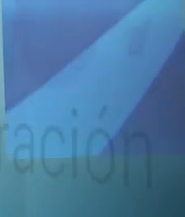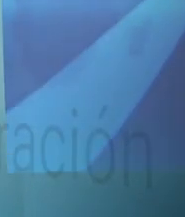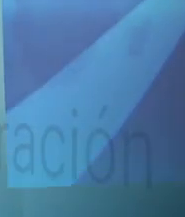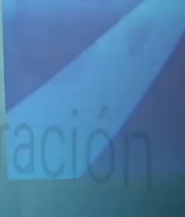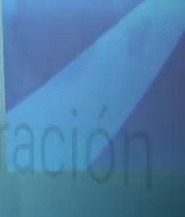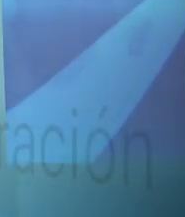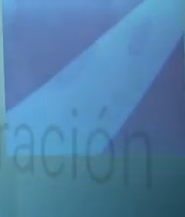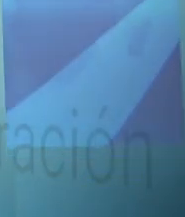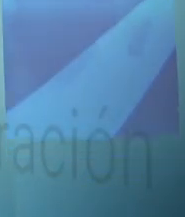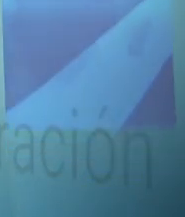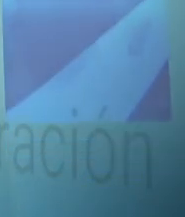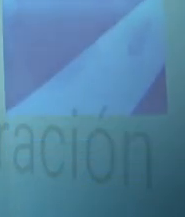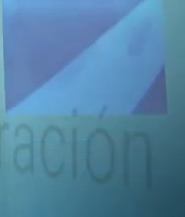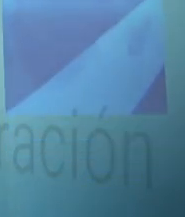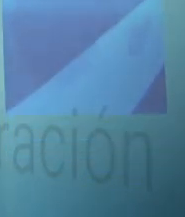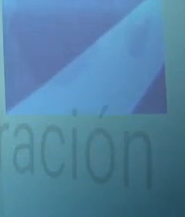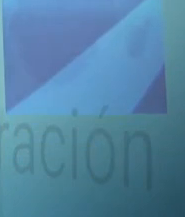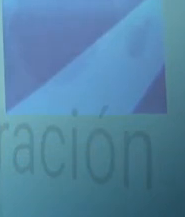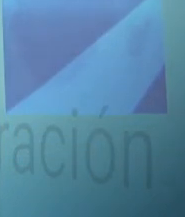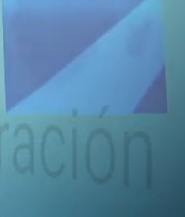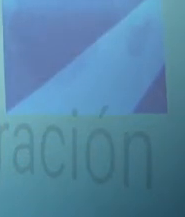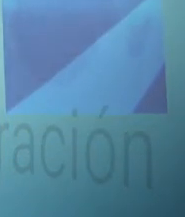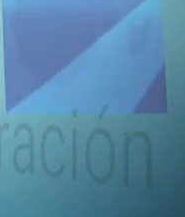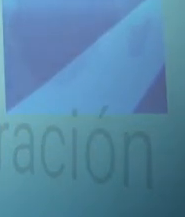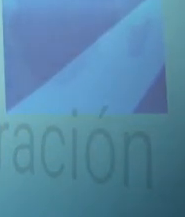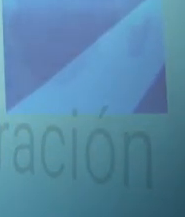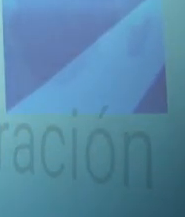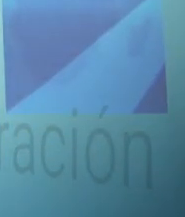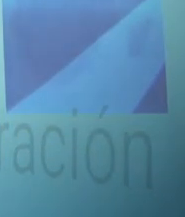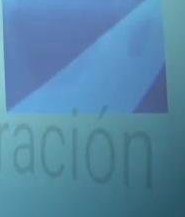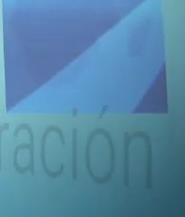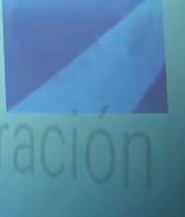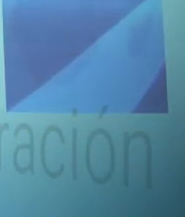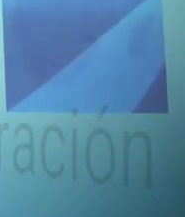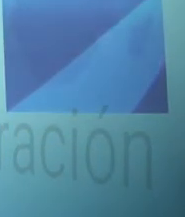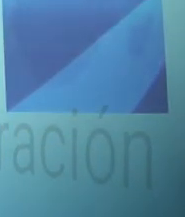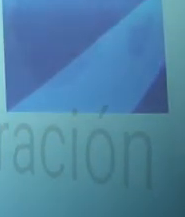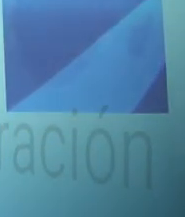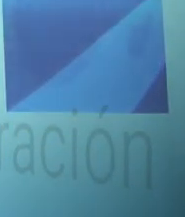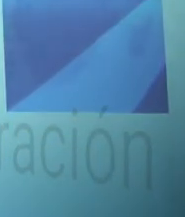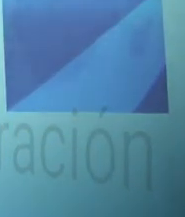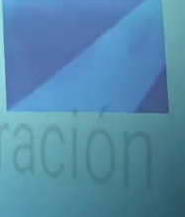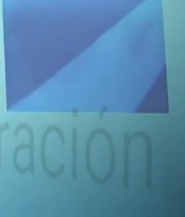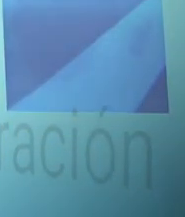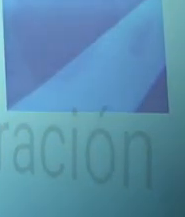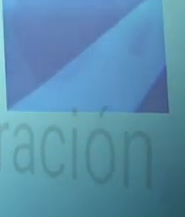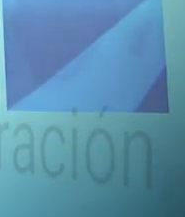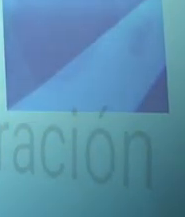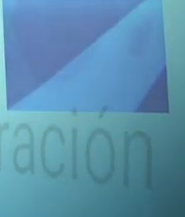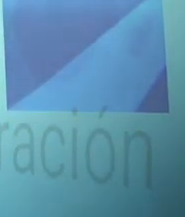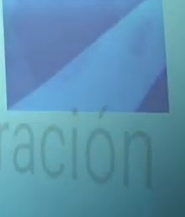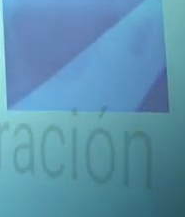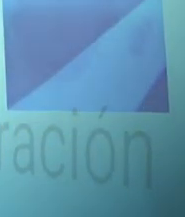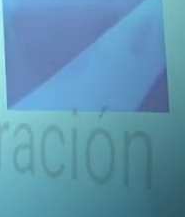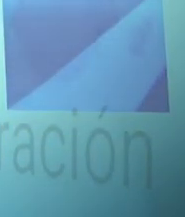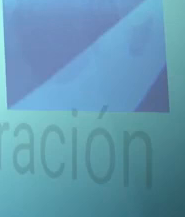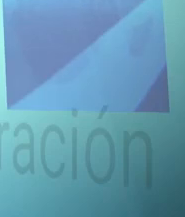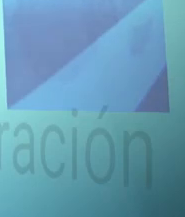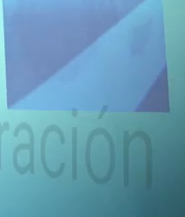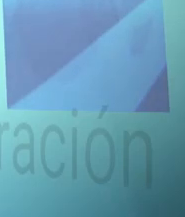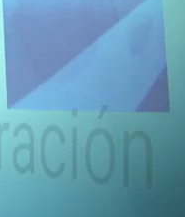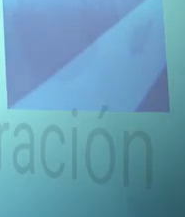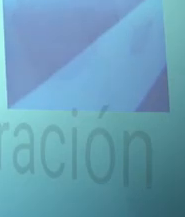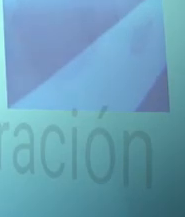10 jurisprudencias que abordan temáticas relacionadas con la improcedencia de la suspensión contra resoluciones de la CRE